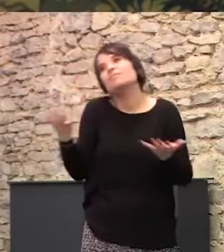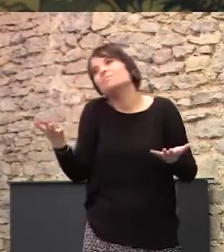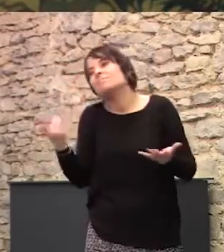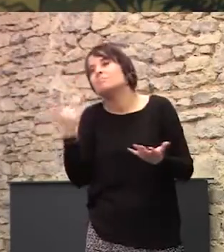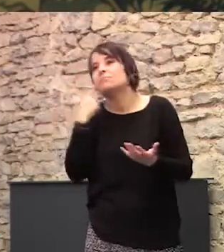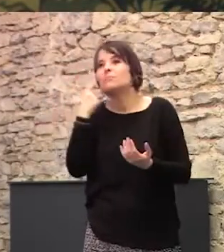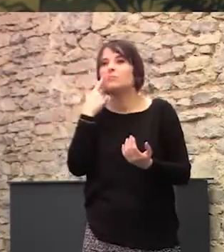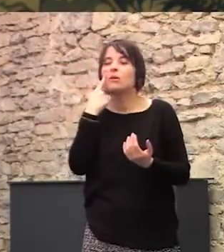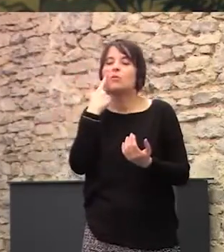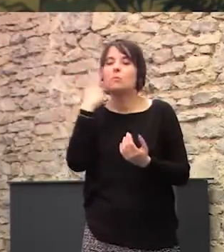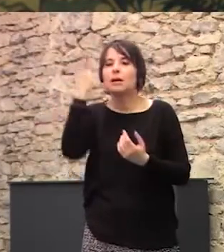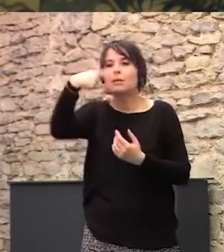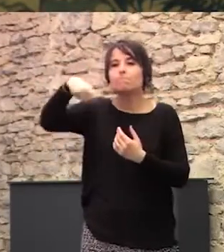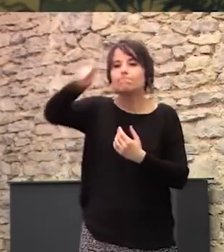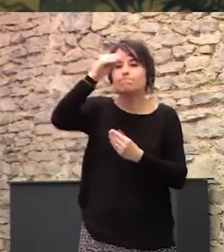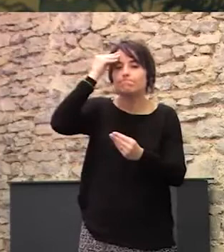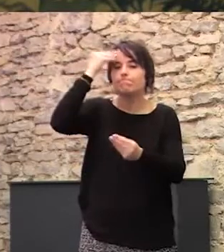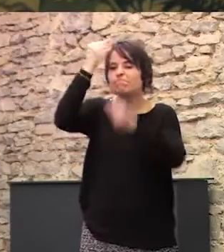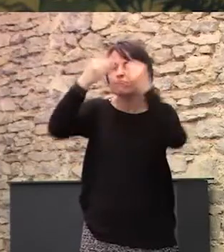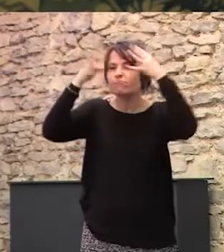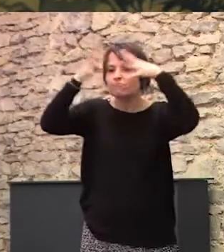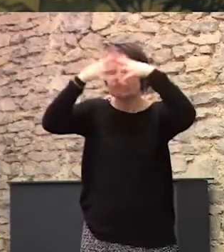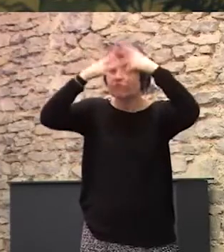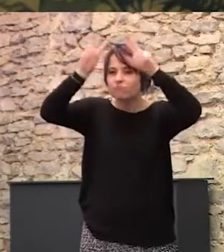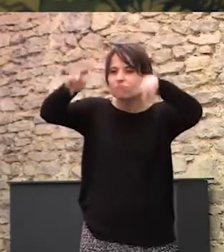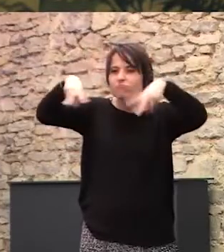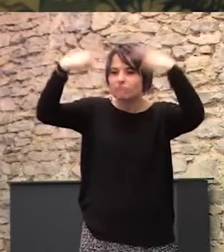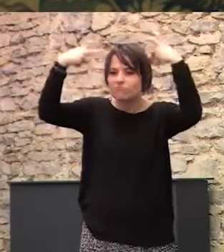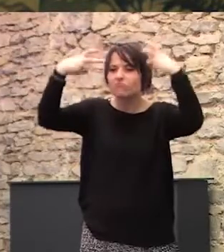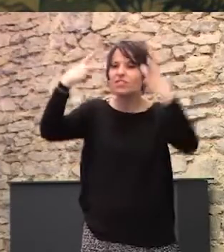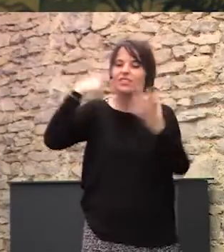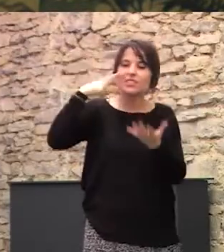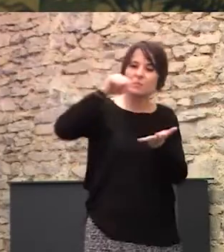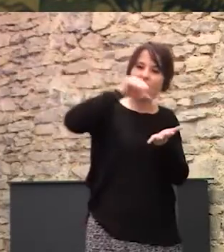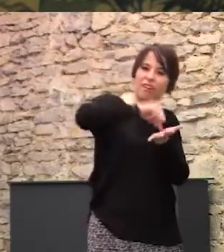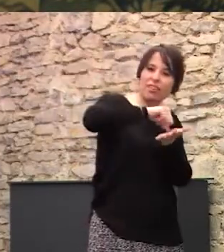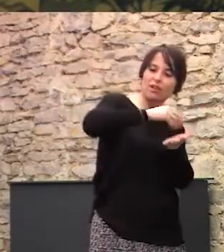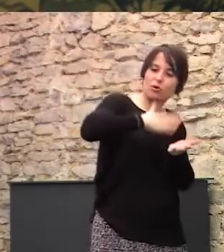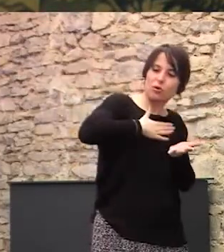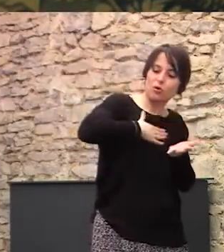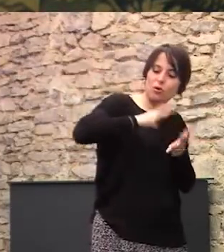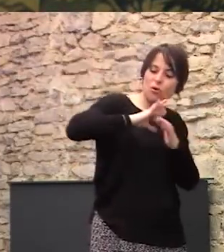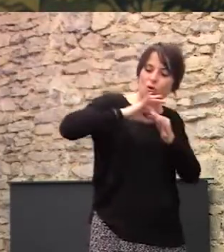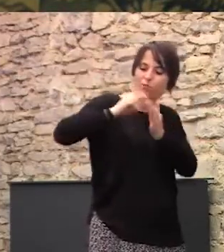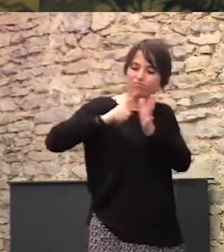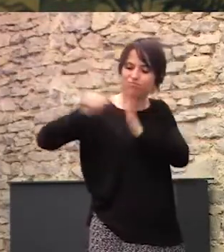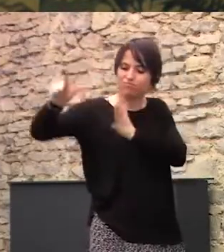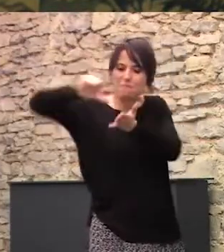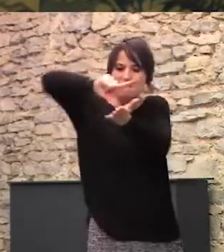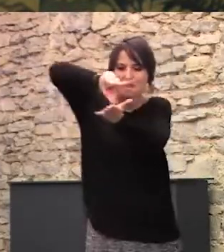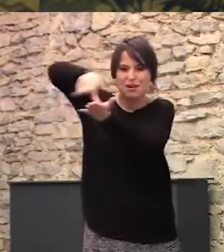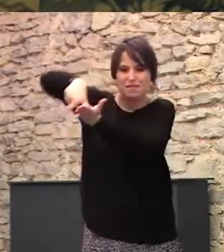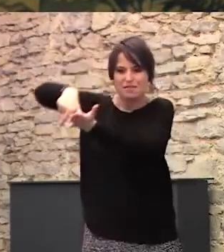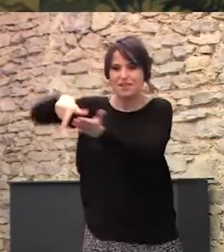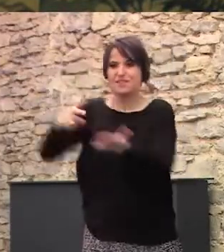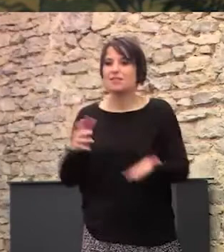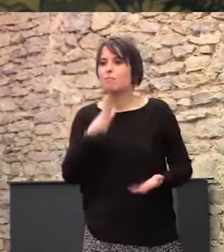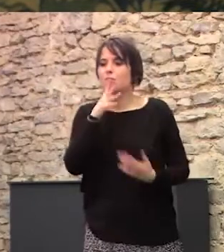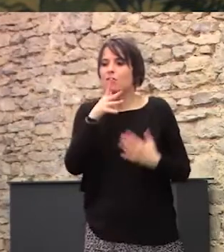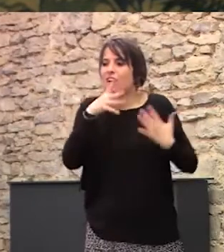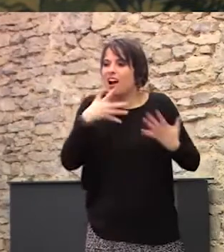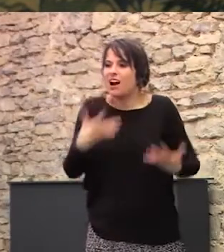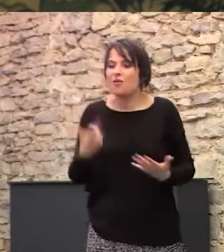¿no?, a un replanteamiento de toda esa relación de centro-periferia, porque estamos un poco cultivando